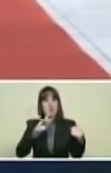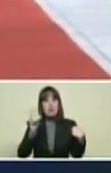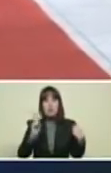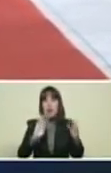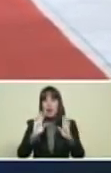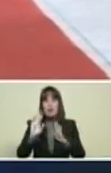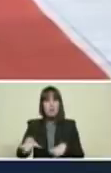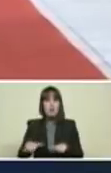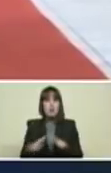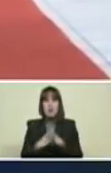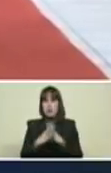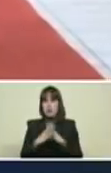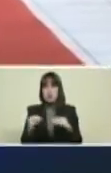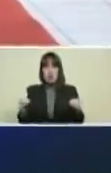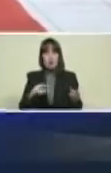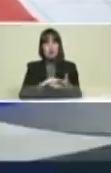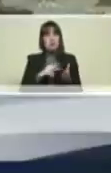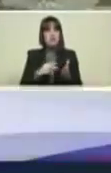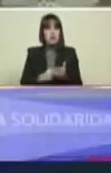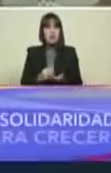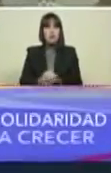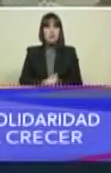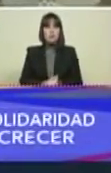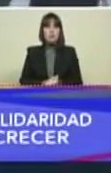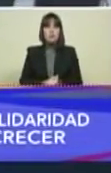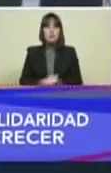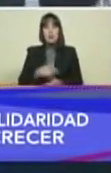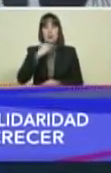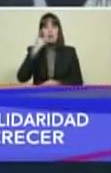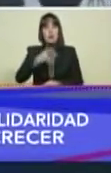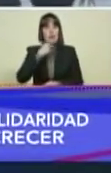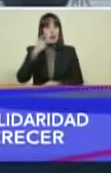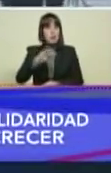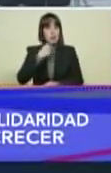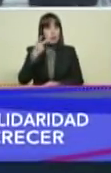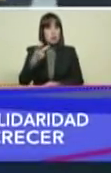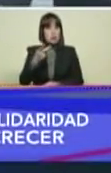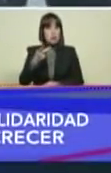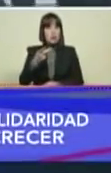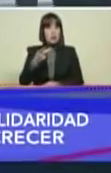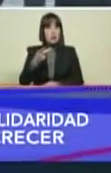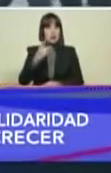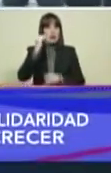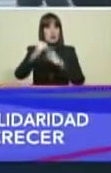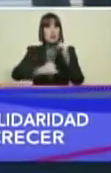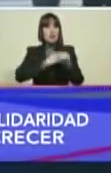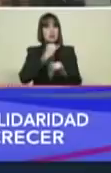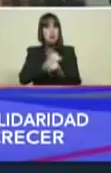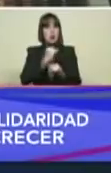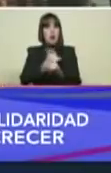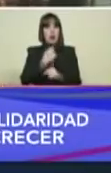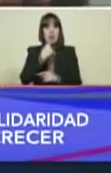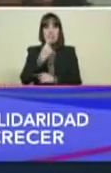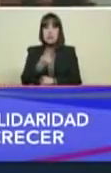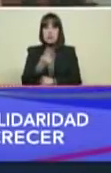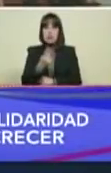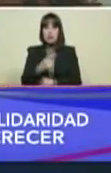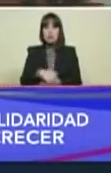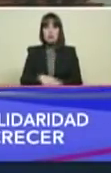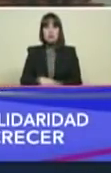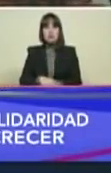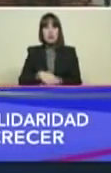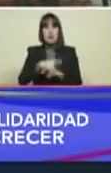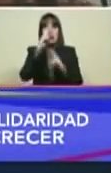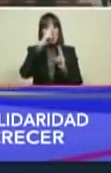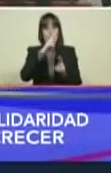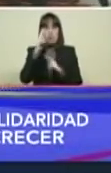sus aspectos los conceptos de la política exterior expresada por el presidente Xi Jinping, de respeto,